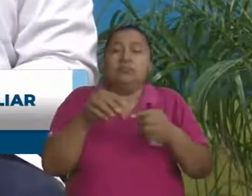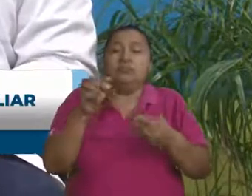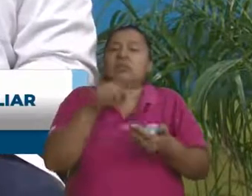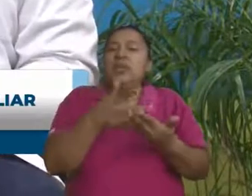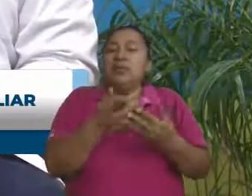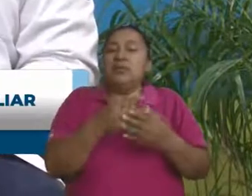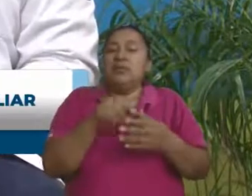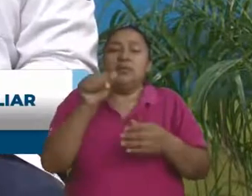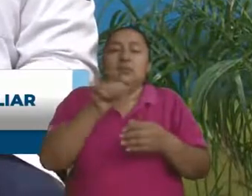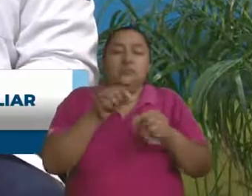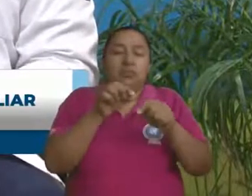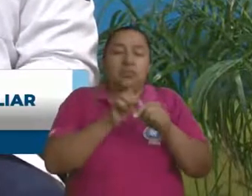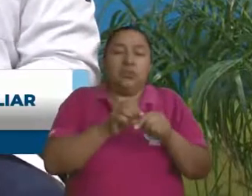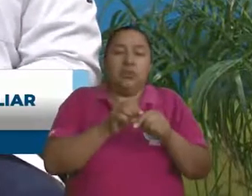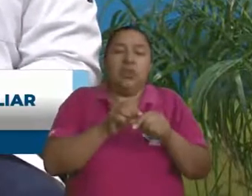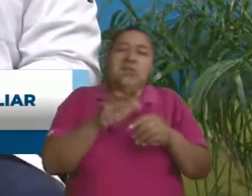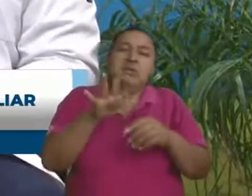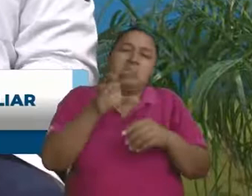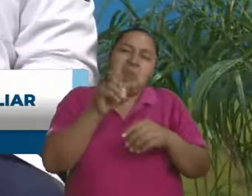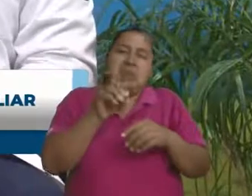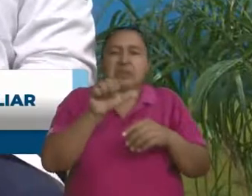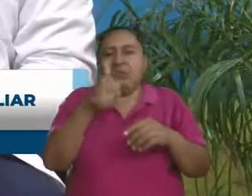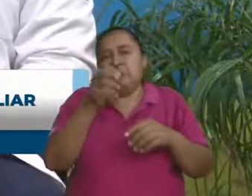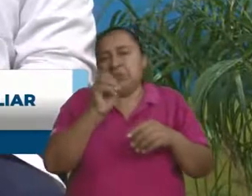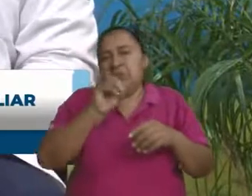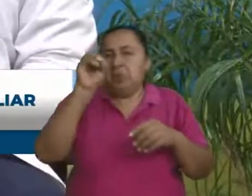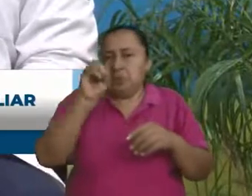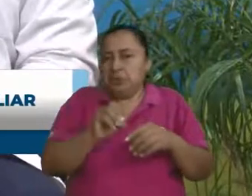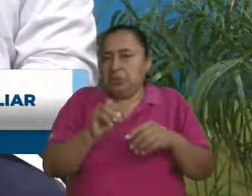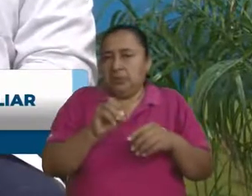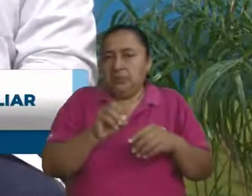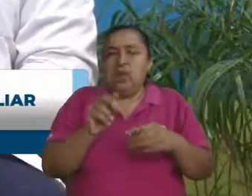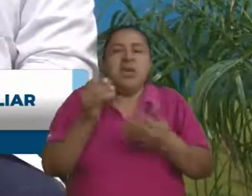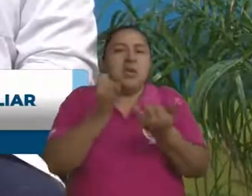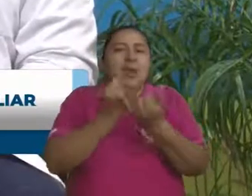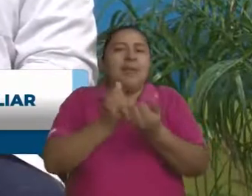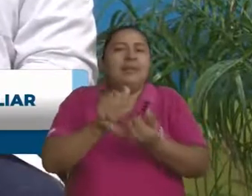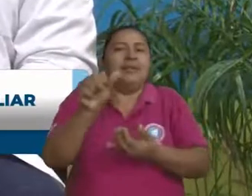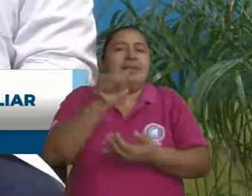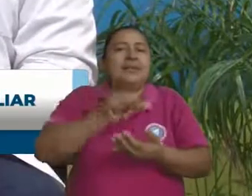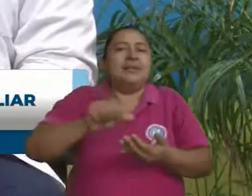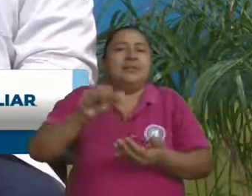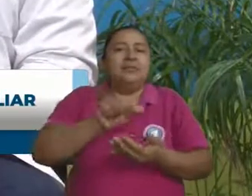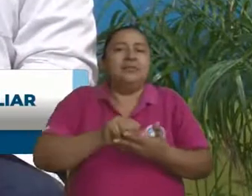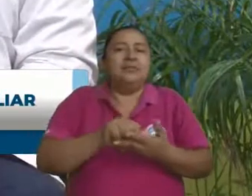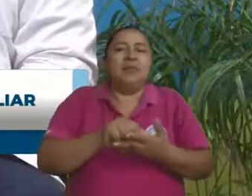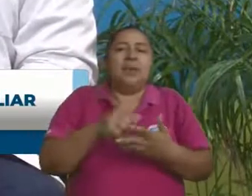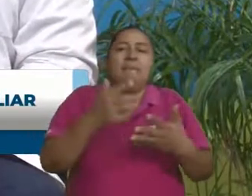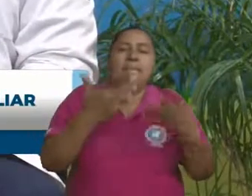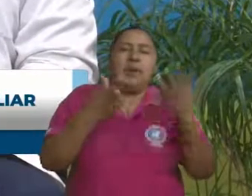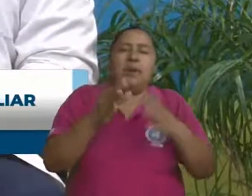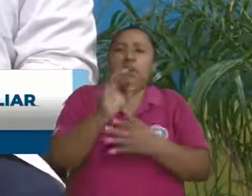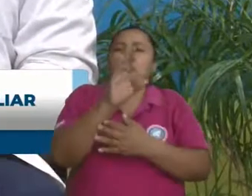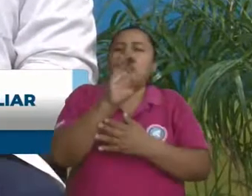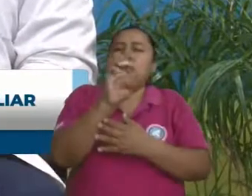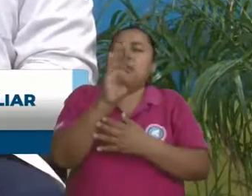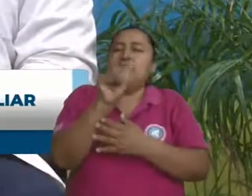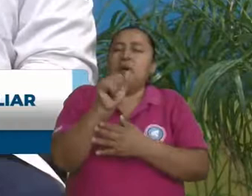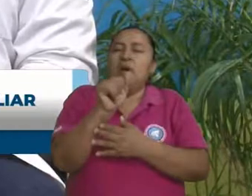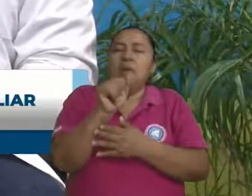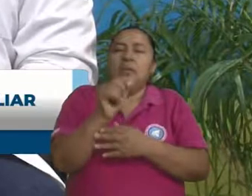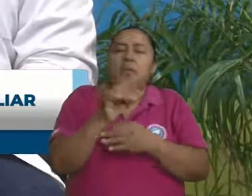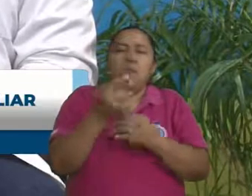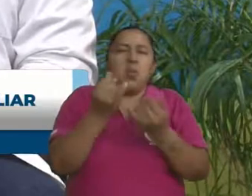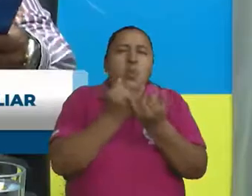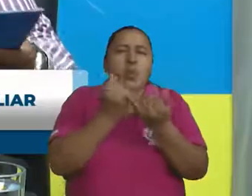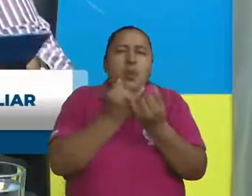es colesterol en este caso, hablamos de un 50 a 60% de este material. Es tipo sebo, como cuando tenemos una